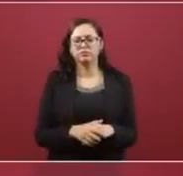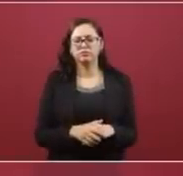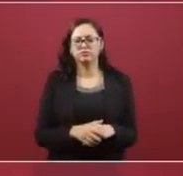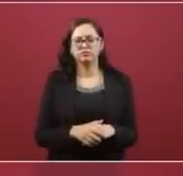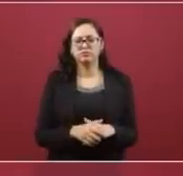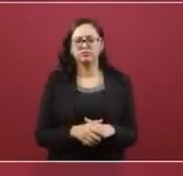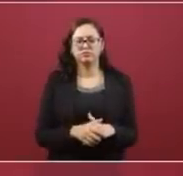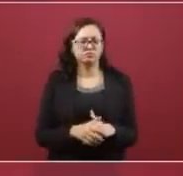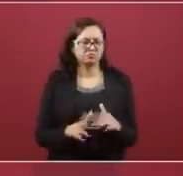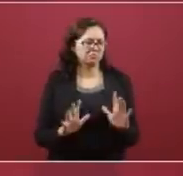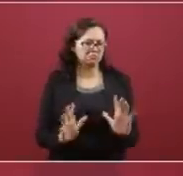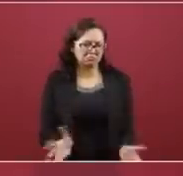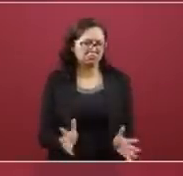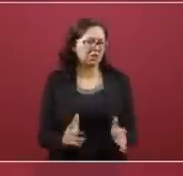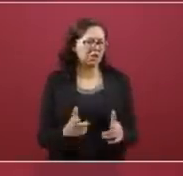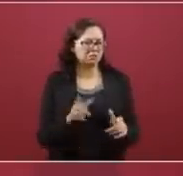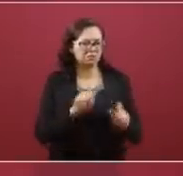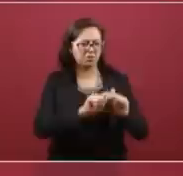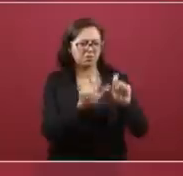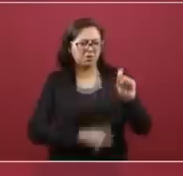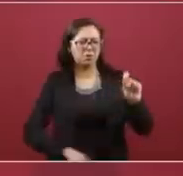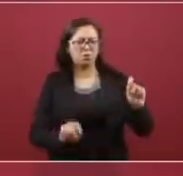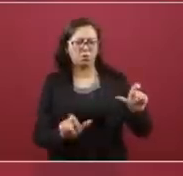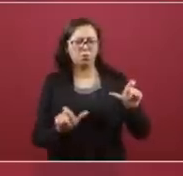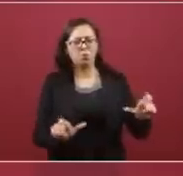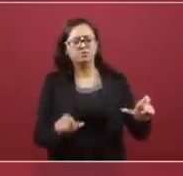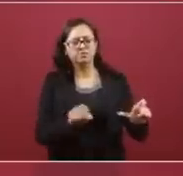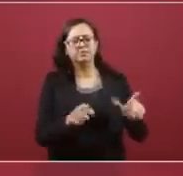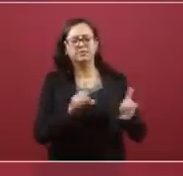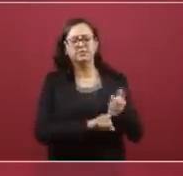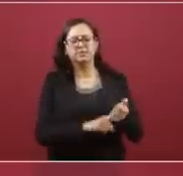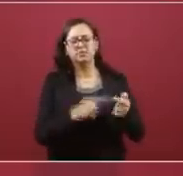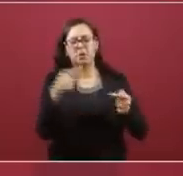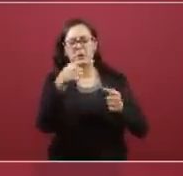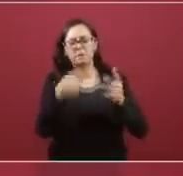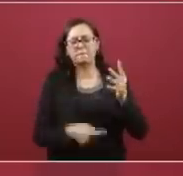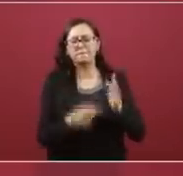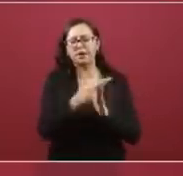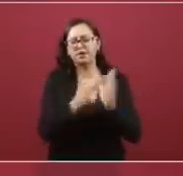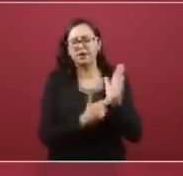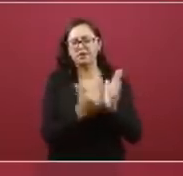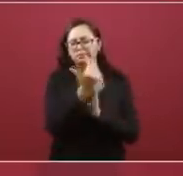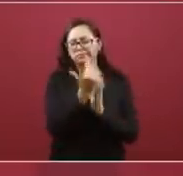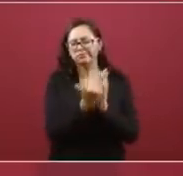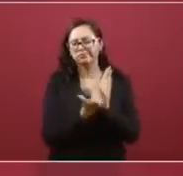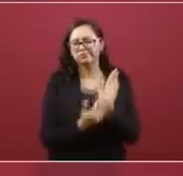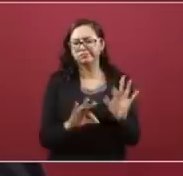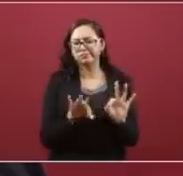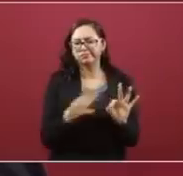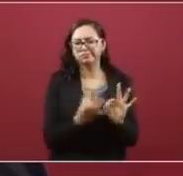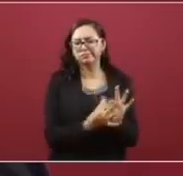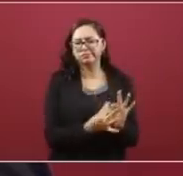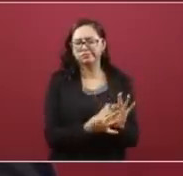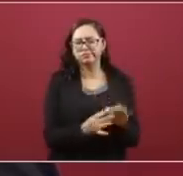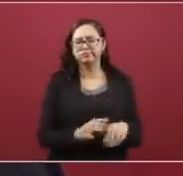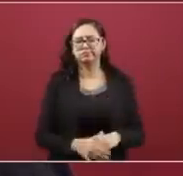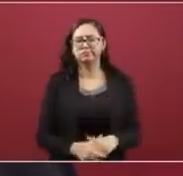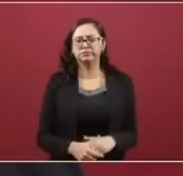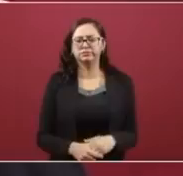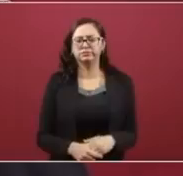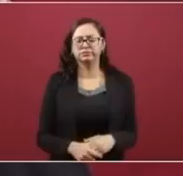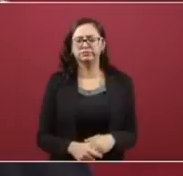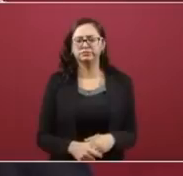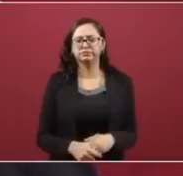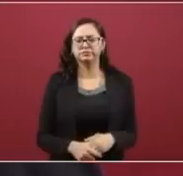terminar de reglamentar el funcionamiento de la Guardia Nacional. Em,